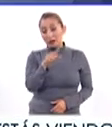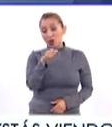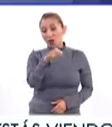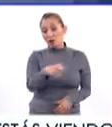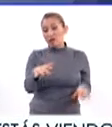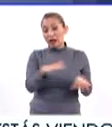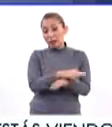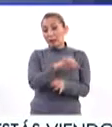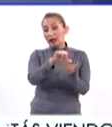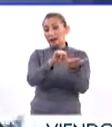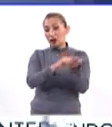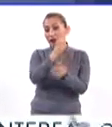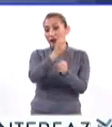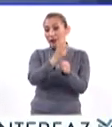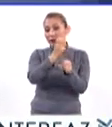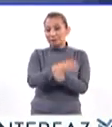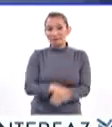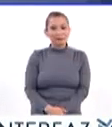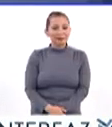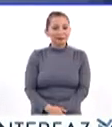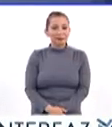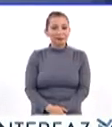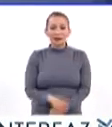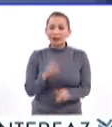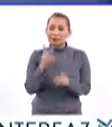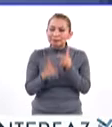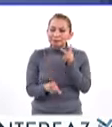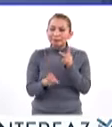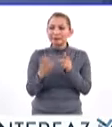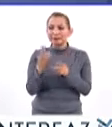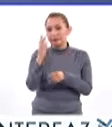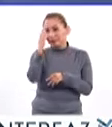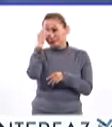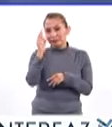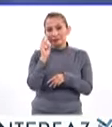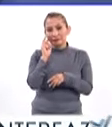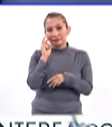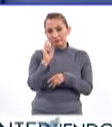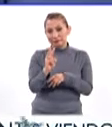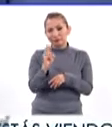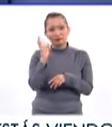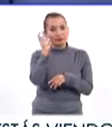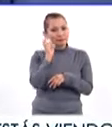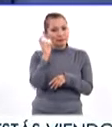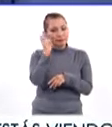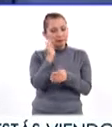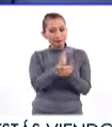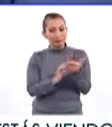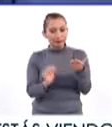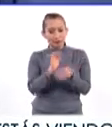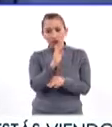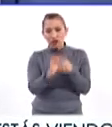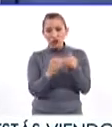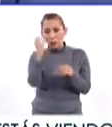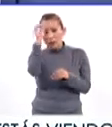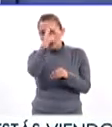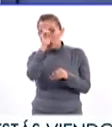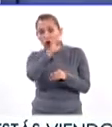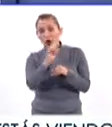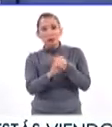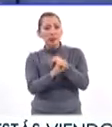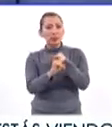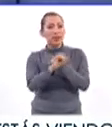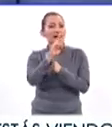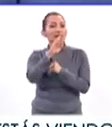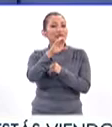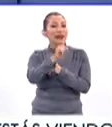con la reforma al artículo 3 constitucional. Vamos a hacer una breve pausa. Recuerden que podemos escuchar y leer todas sus opiniones a través de